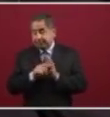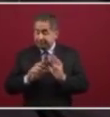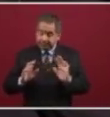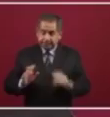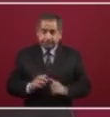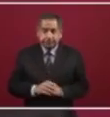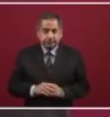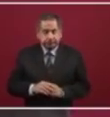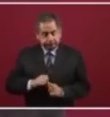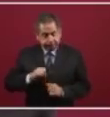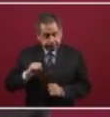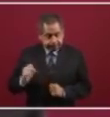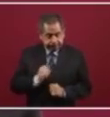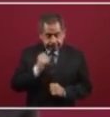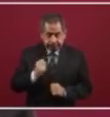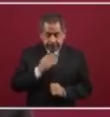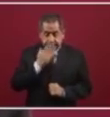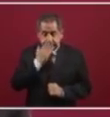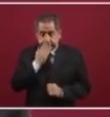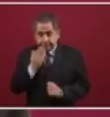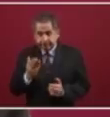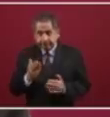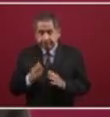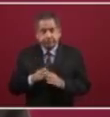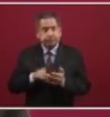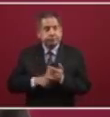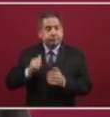la fortuna, decía Maquiavel,